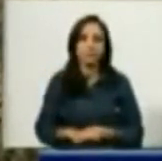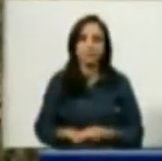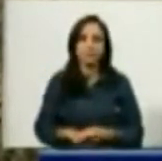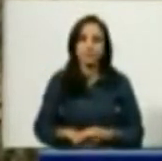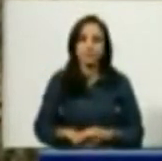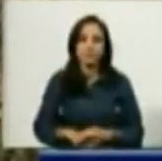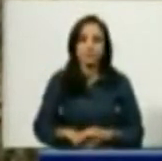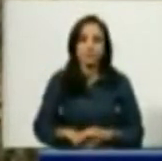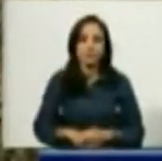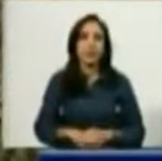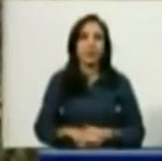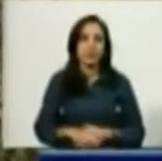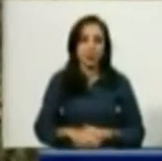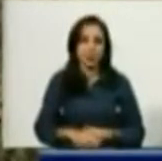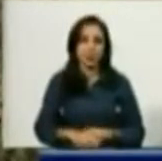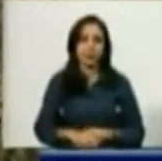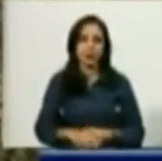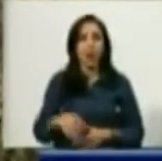lo que dijo el comandante